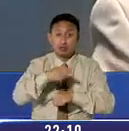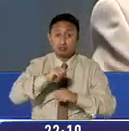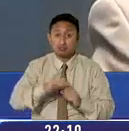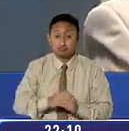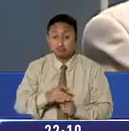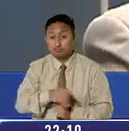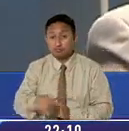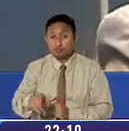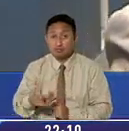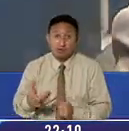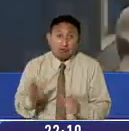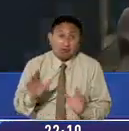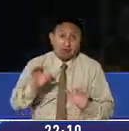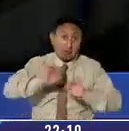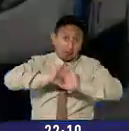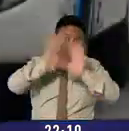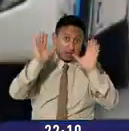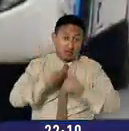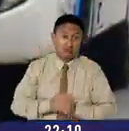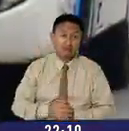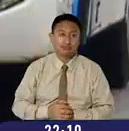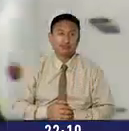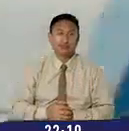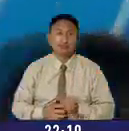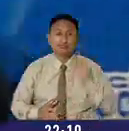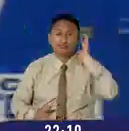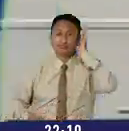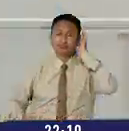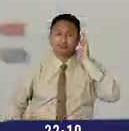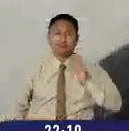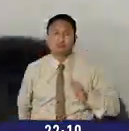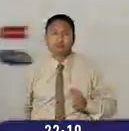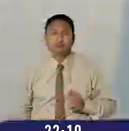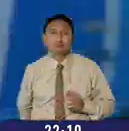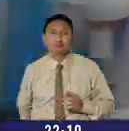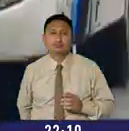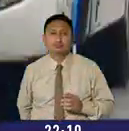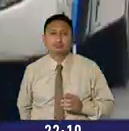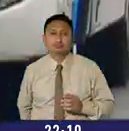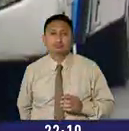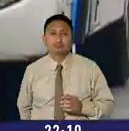ellos, me imagino a la mañana sería. Informó José Morales.